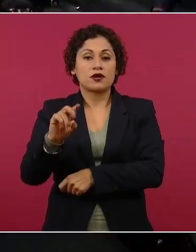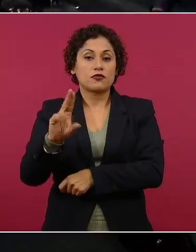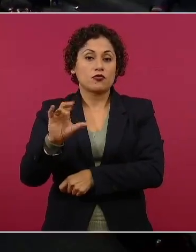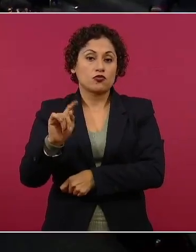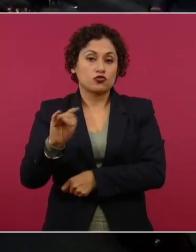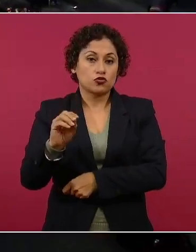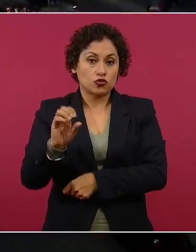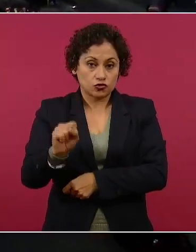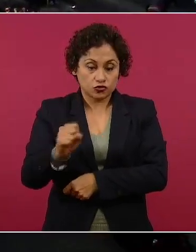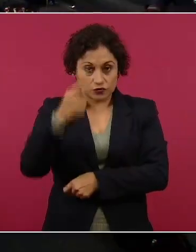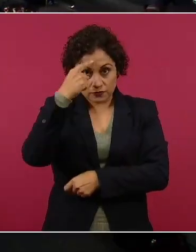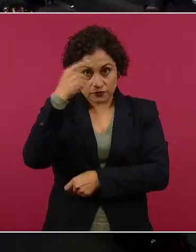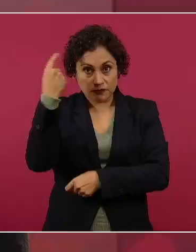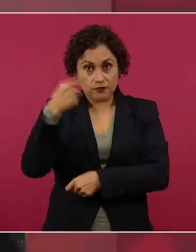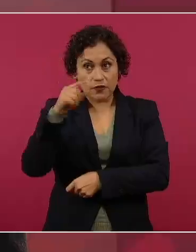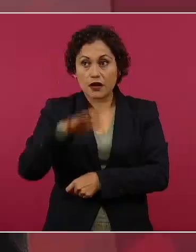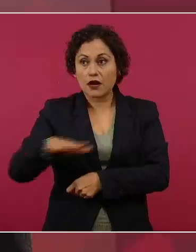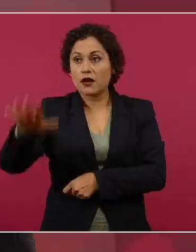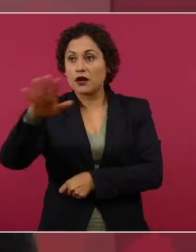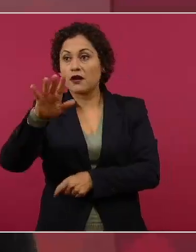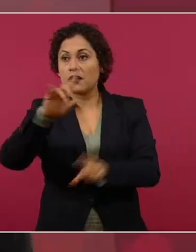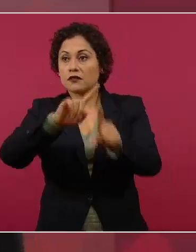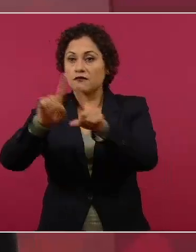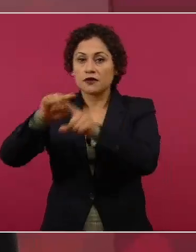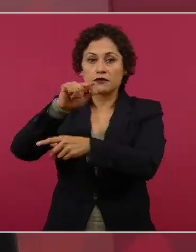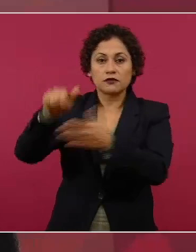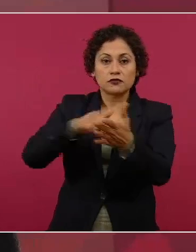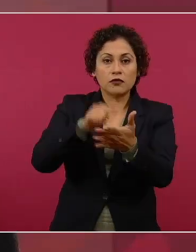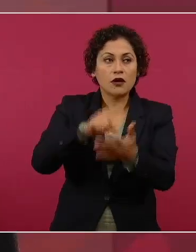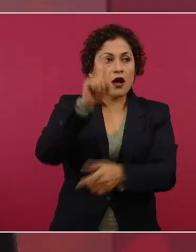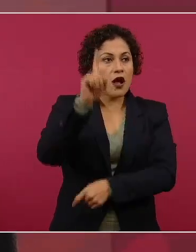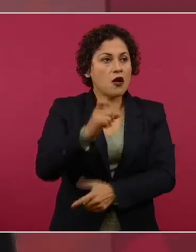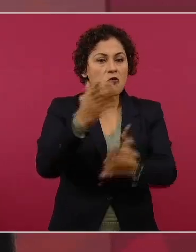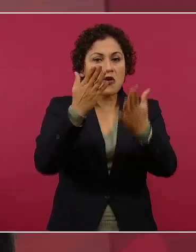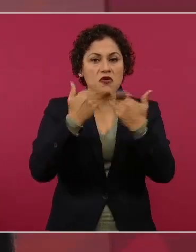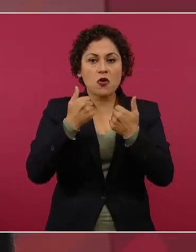agua en la laguna,